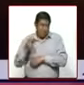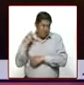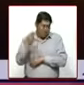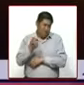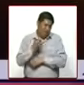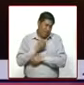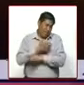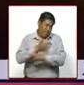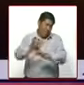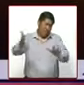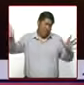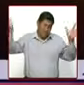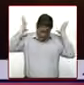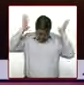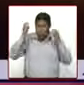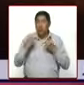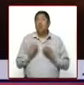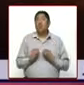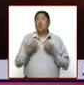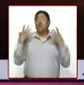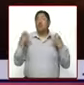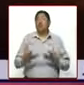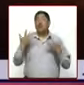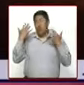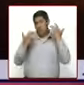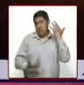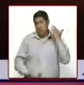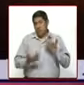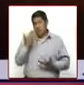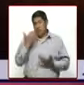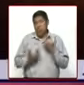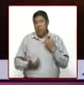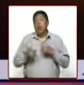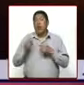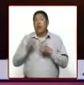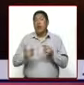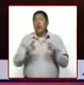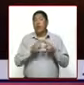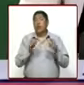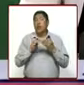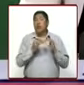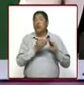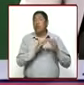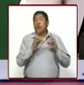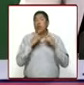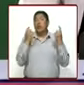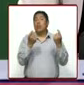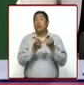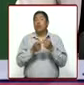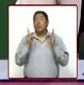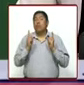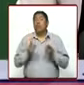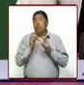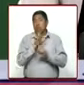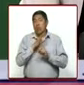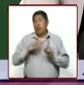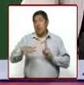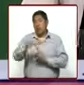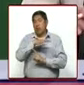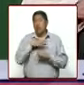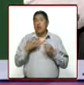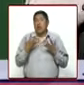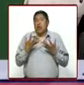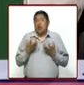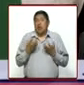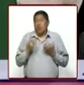avance bastante, bastante el fuego, ¿no? En varias comunidades de varios departamentos ha ocurrido la misma situación. Han